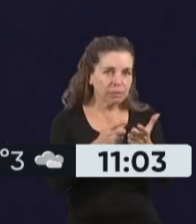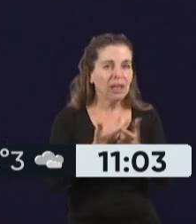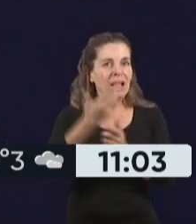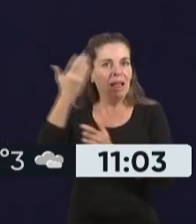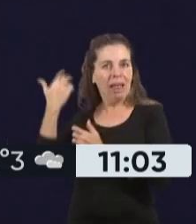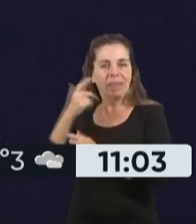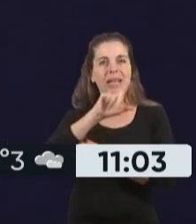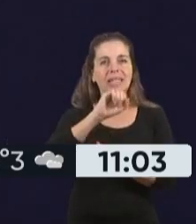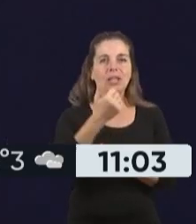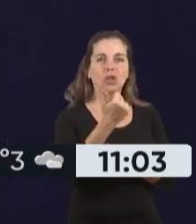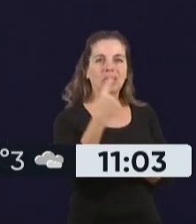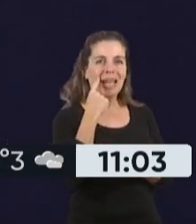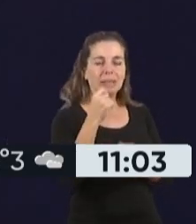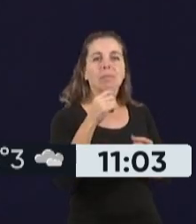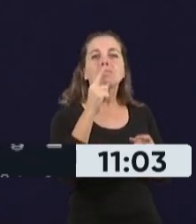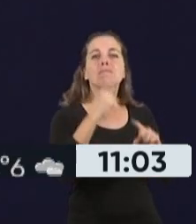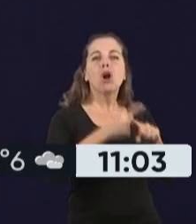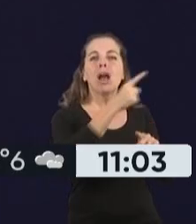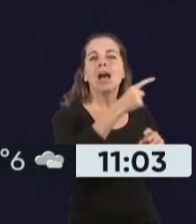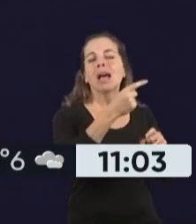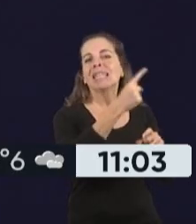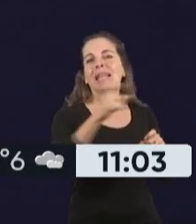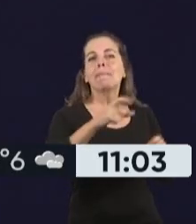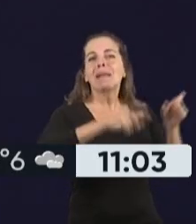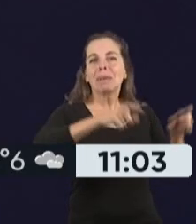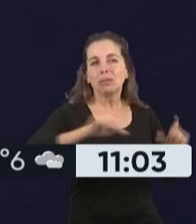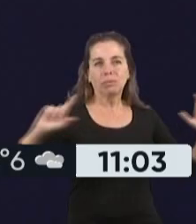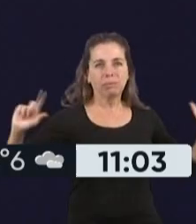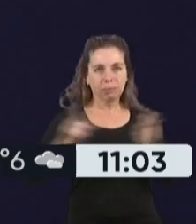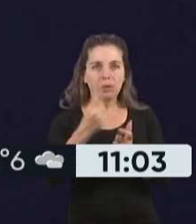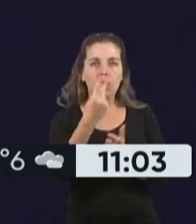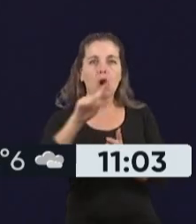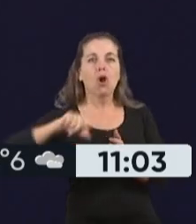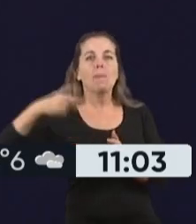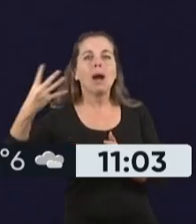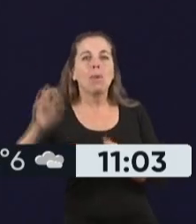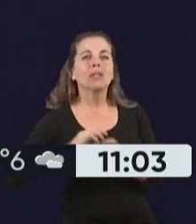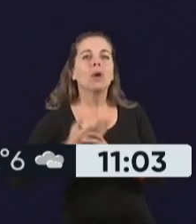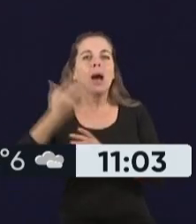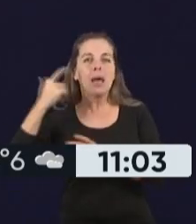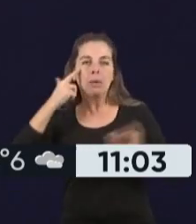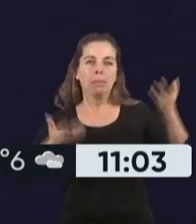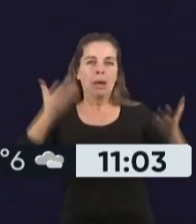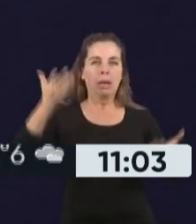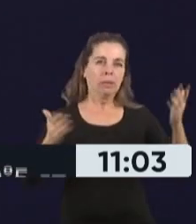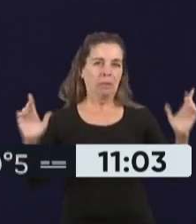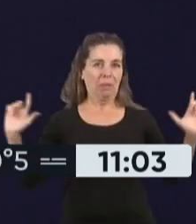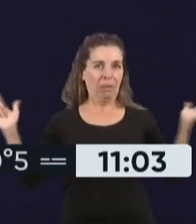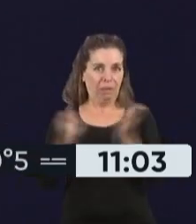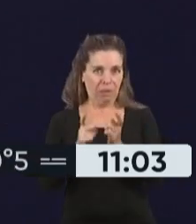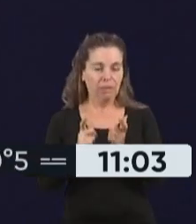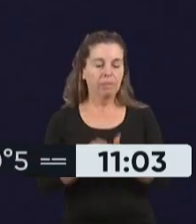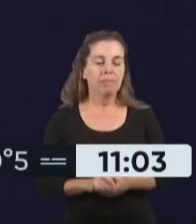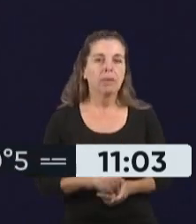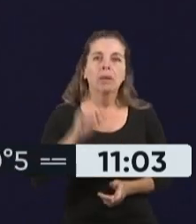homicidios cada 100.000 habitantes a 2,4 el año pasado, por debajo del promedio mundial,